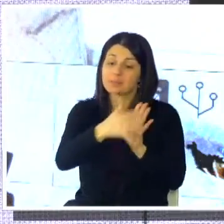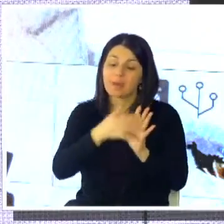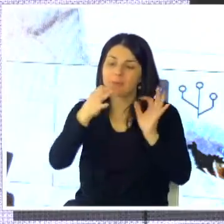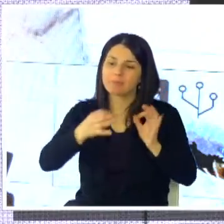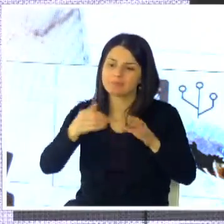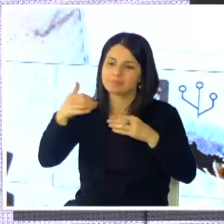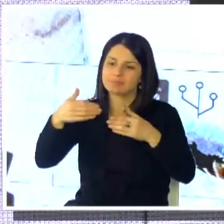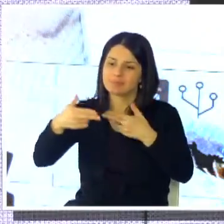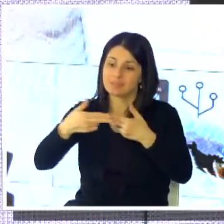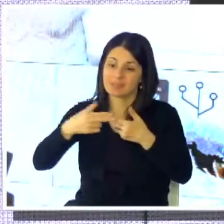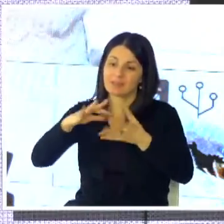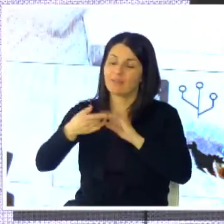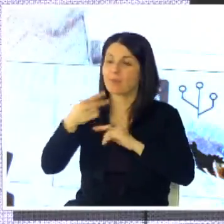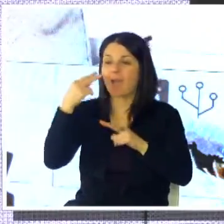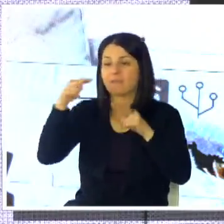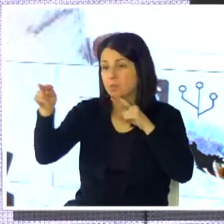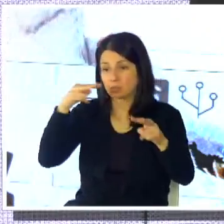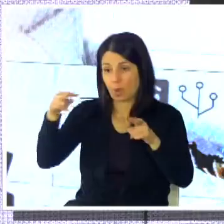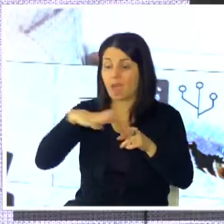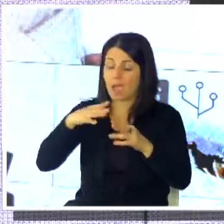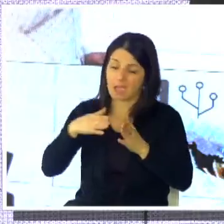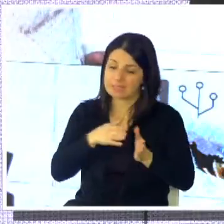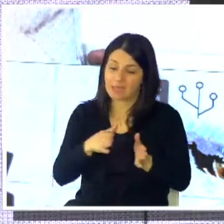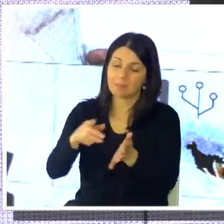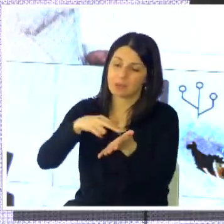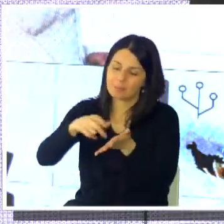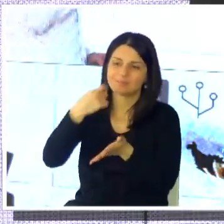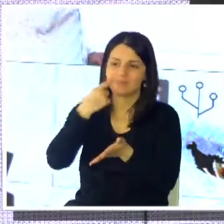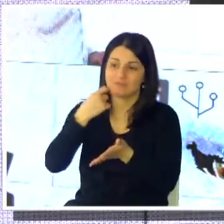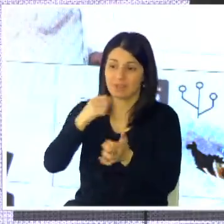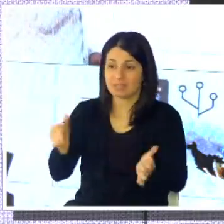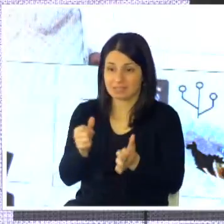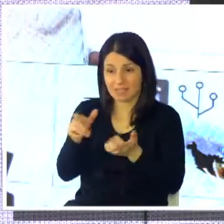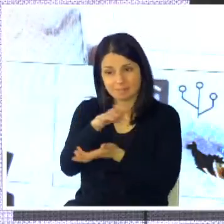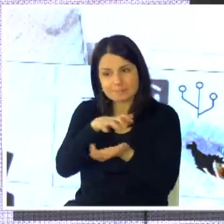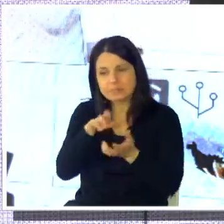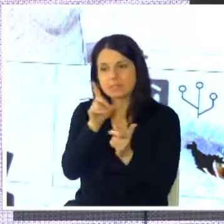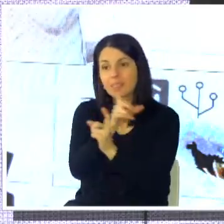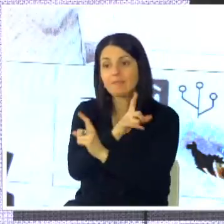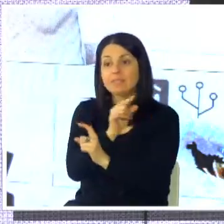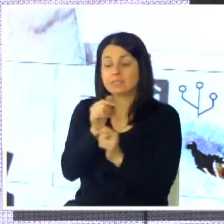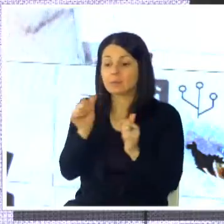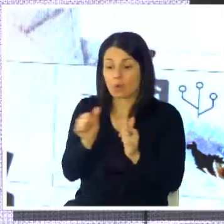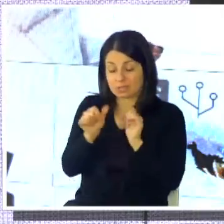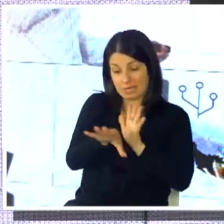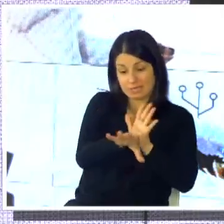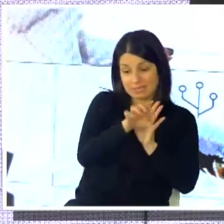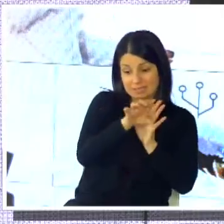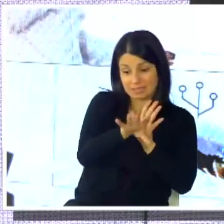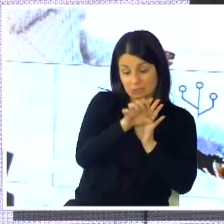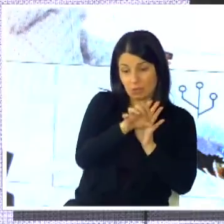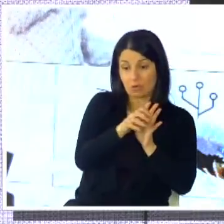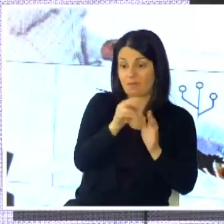como entidades virtuales, ¿no? Hay un camino ahí que recorrer que es bastante complejo, que es ir desde el sensor del